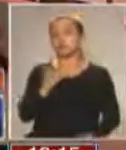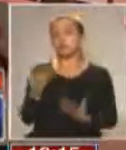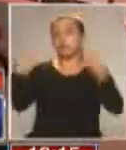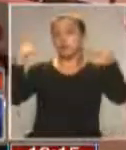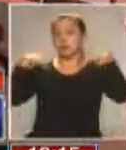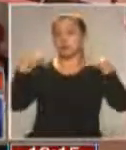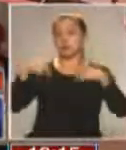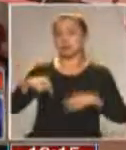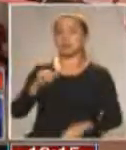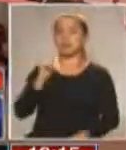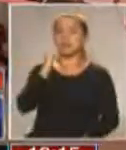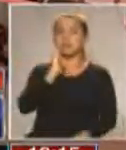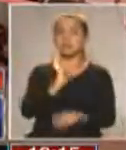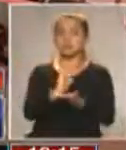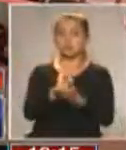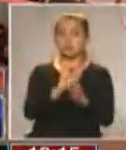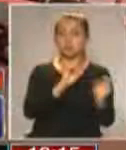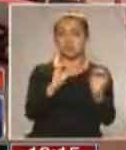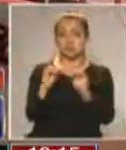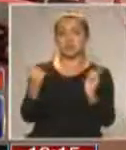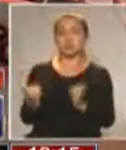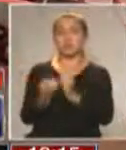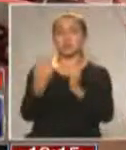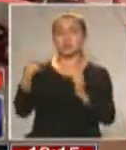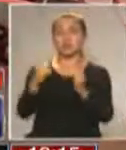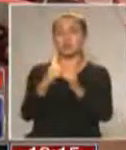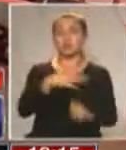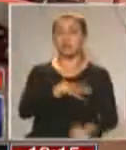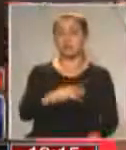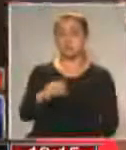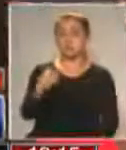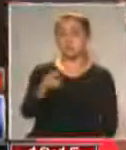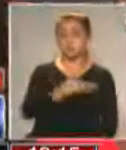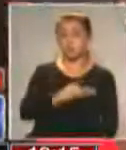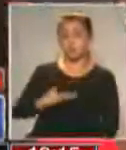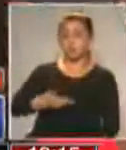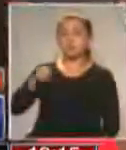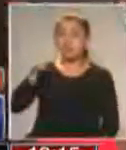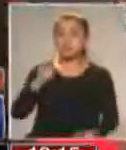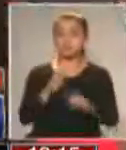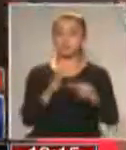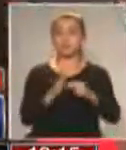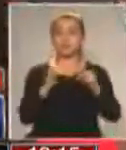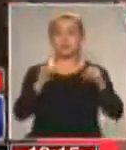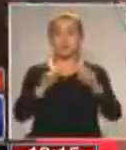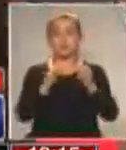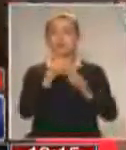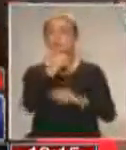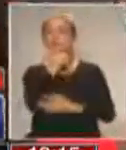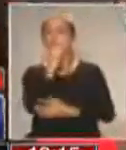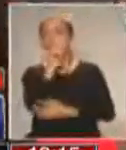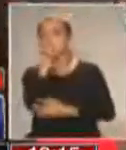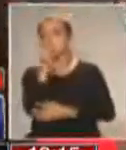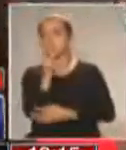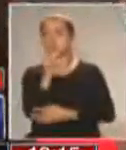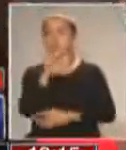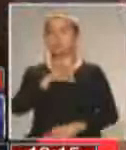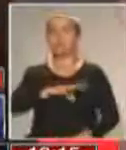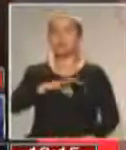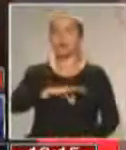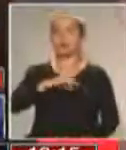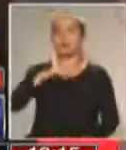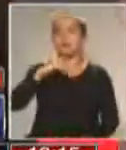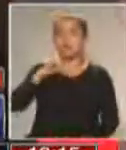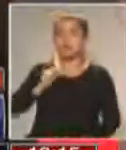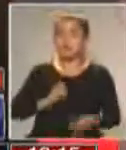esta entidad al momento de sostener este encuentro con el hijo de la presidenta? Claro, ¿qué es el problema este tipo de casos? Que abren todas estas dudas. El caso Penta, cuando